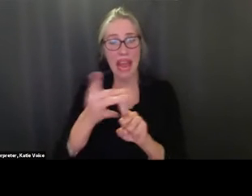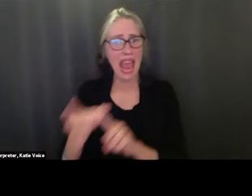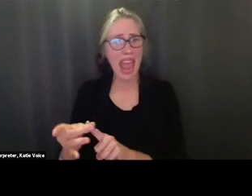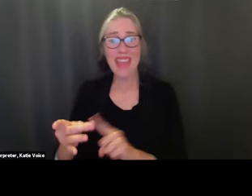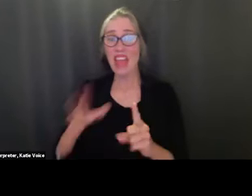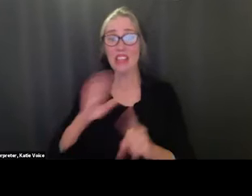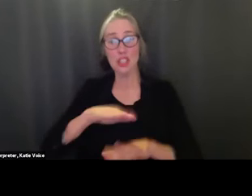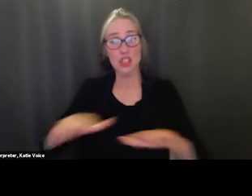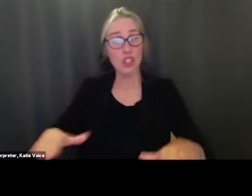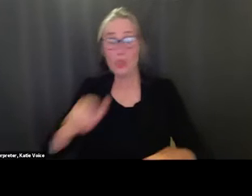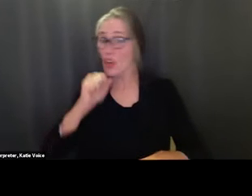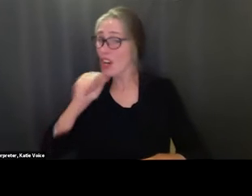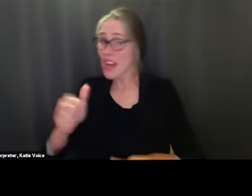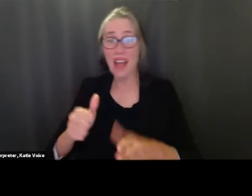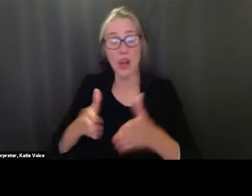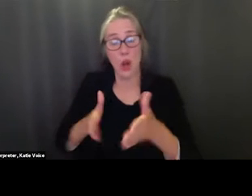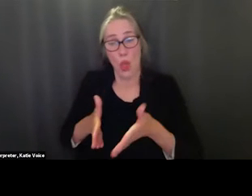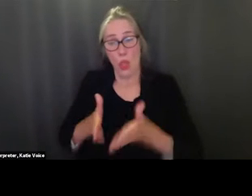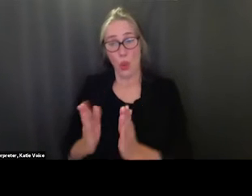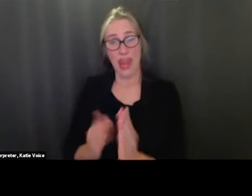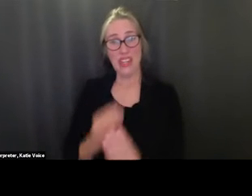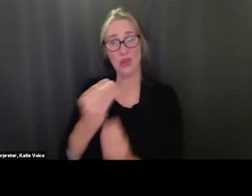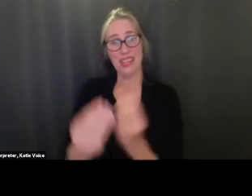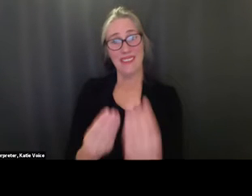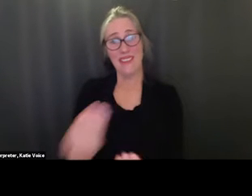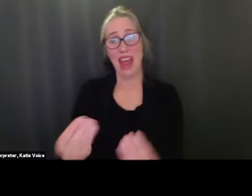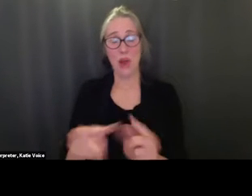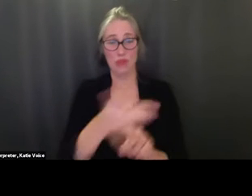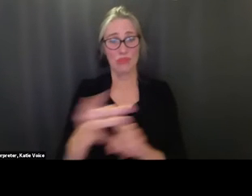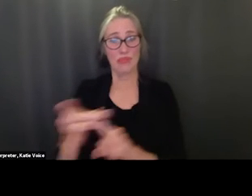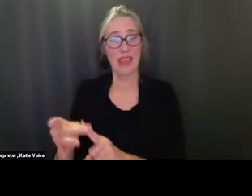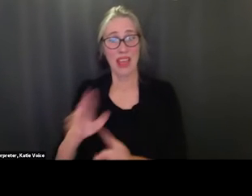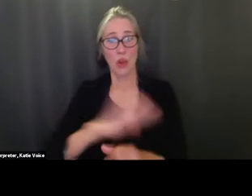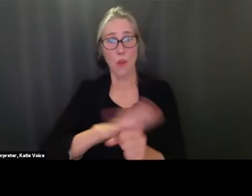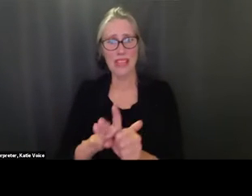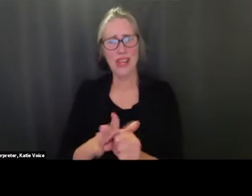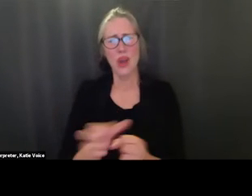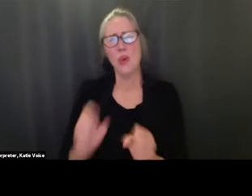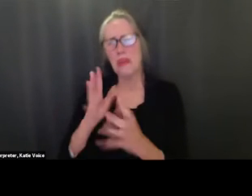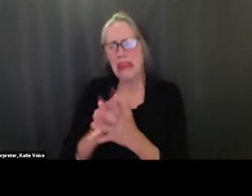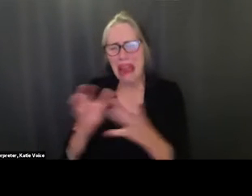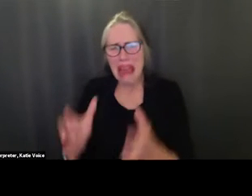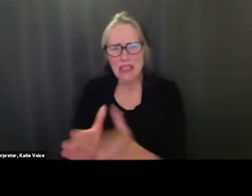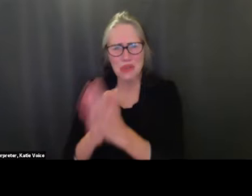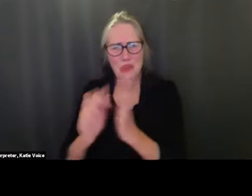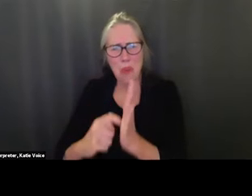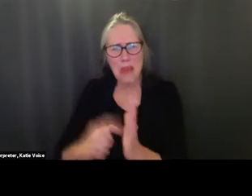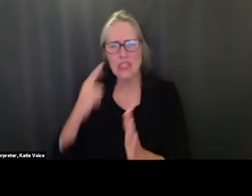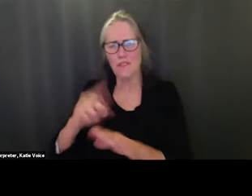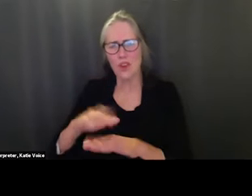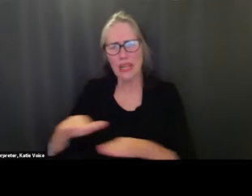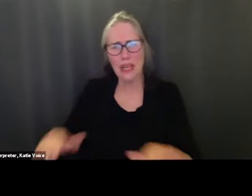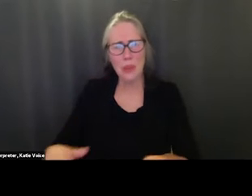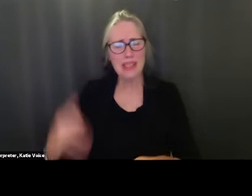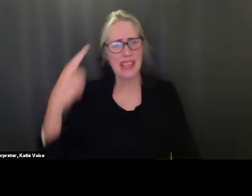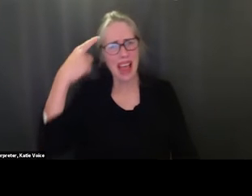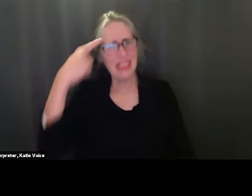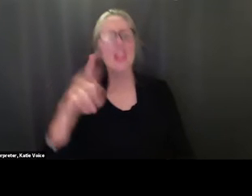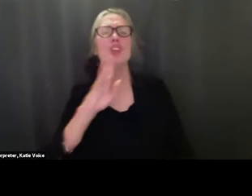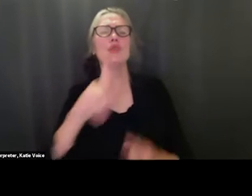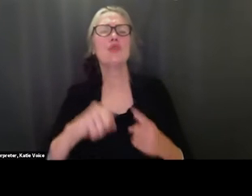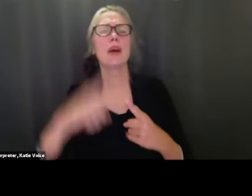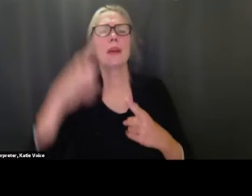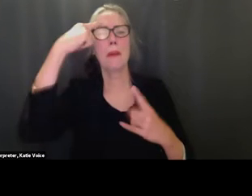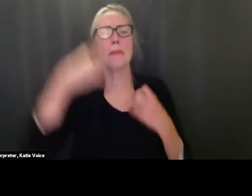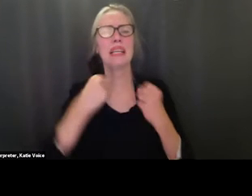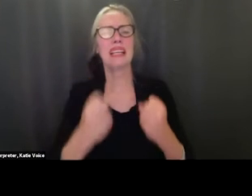Le hemos pedido tanto a nuestros chiquitos y hemos visto las repercusiones de estas restricciones. Si hablamos acerca de concientización de la salud mental y el número de